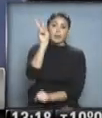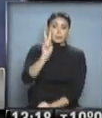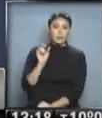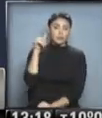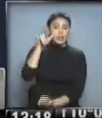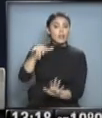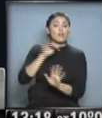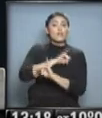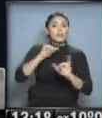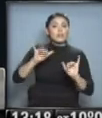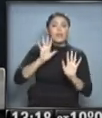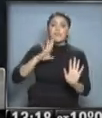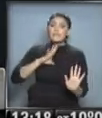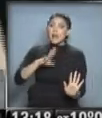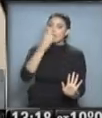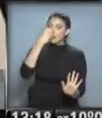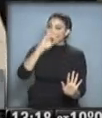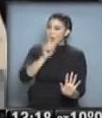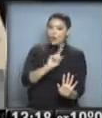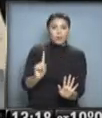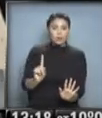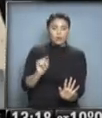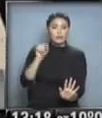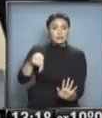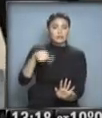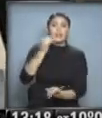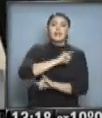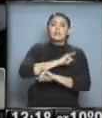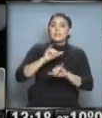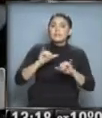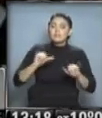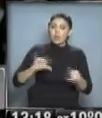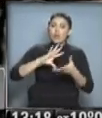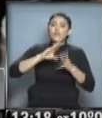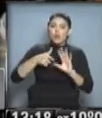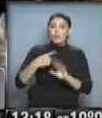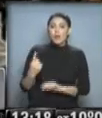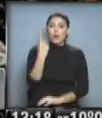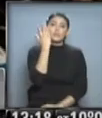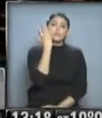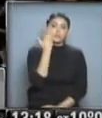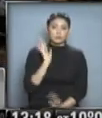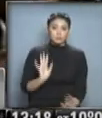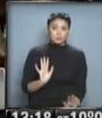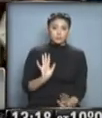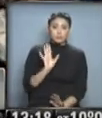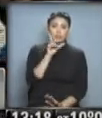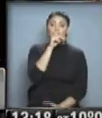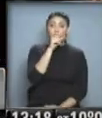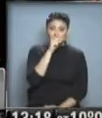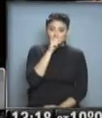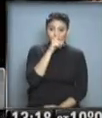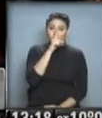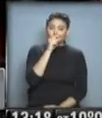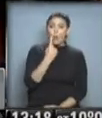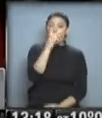es información que todavía no está confirmada, decíamos, la dio a conocer a través de una de las redes sociales, en particular de Twitter,